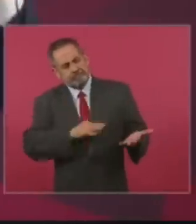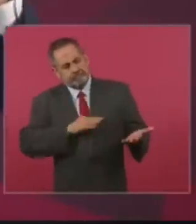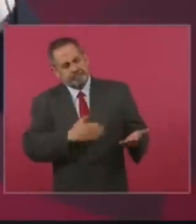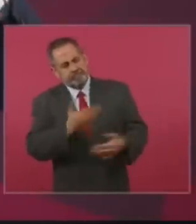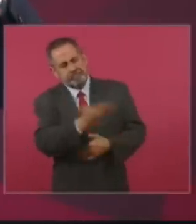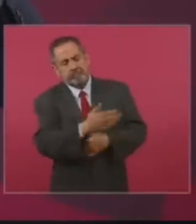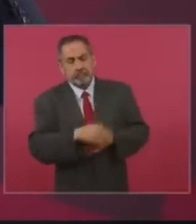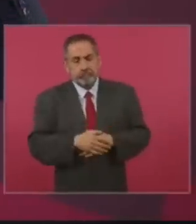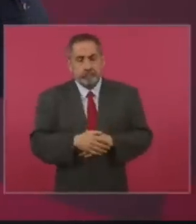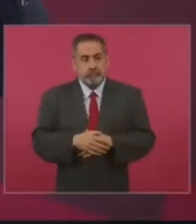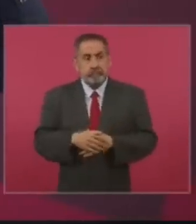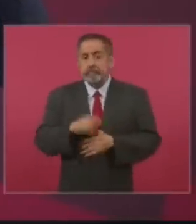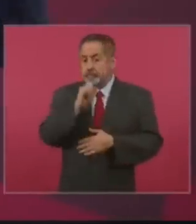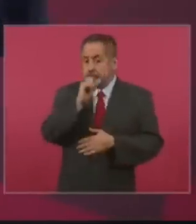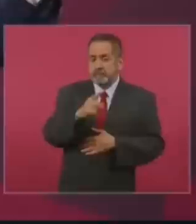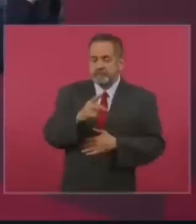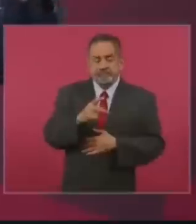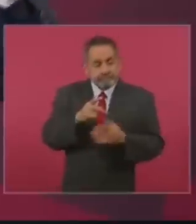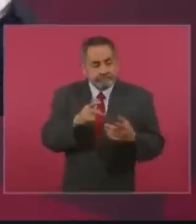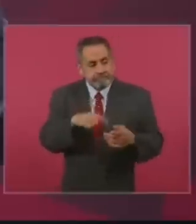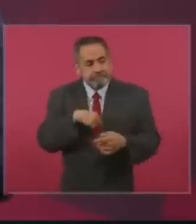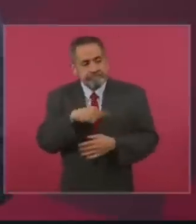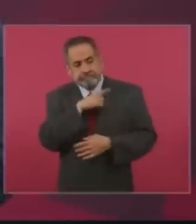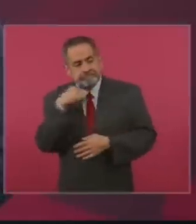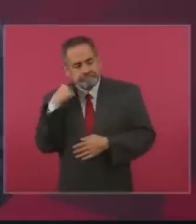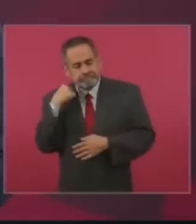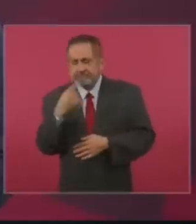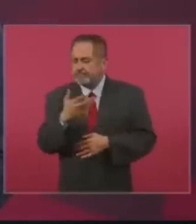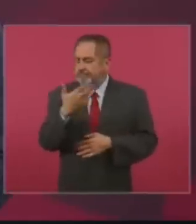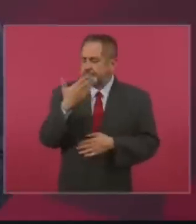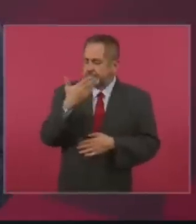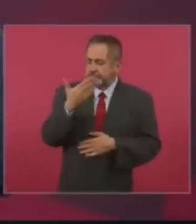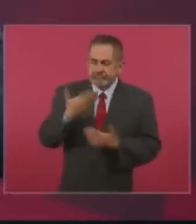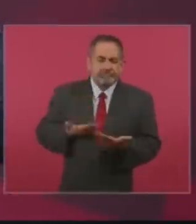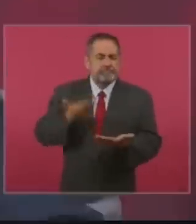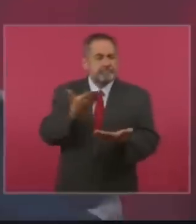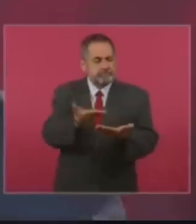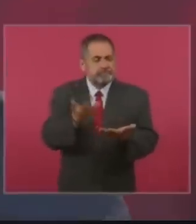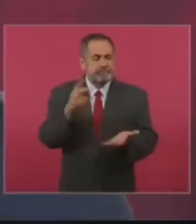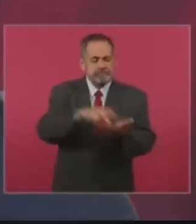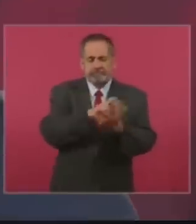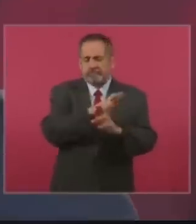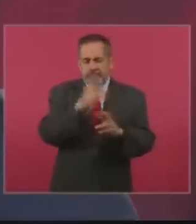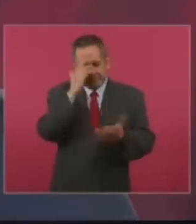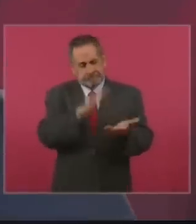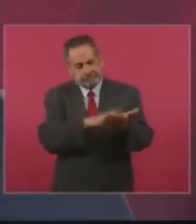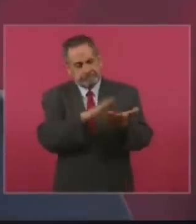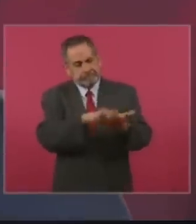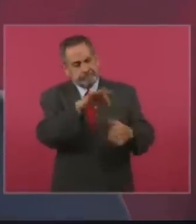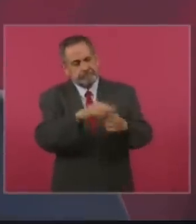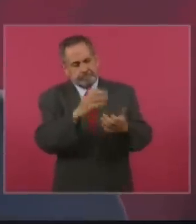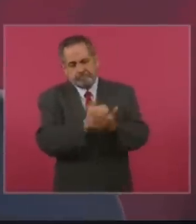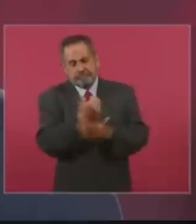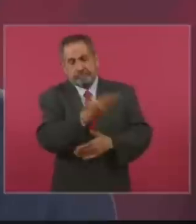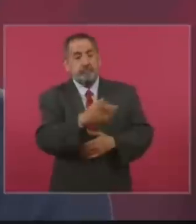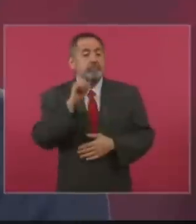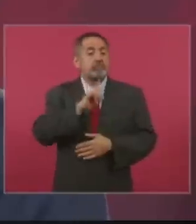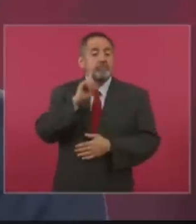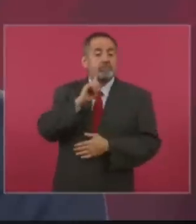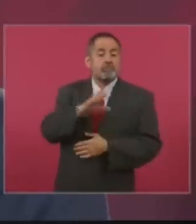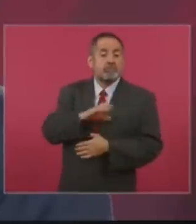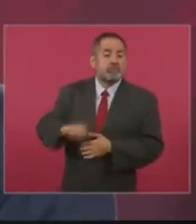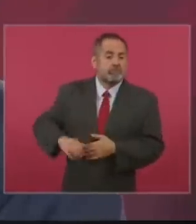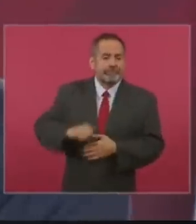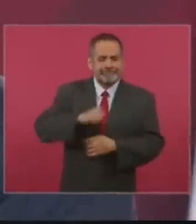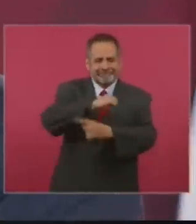a quien Tuvo más votos lo hizo la candidata